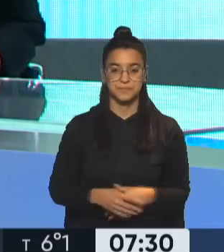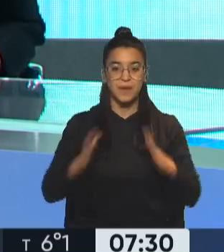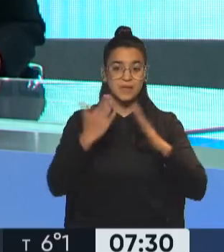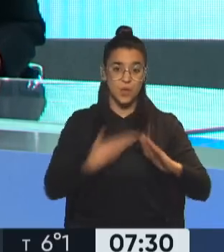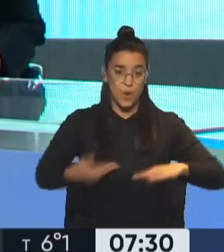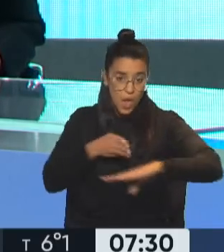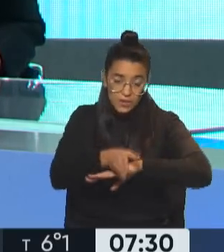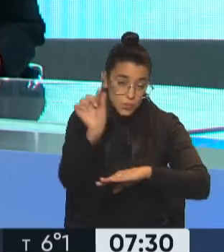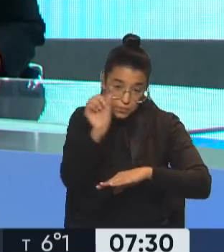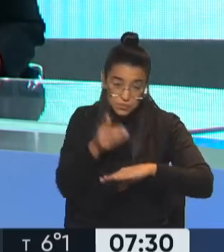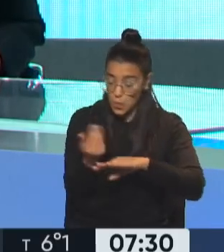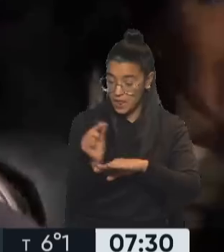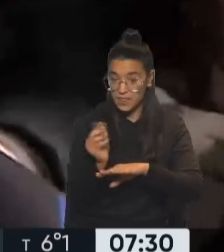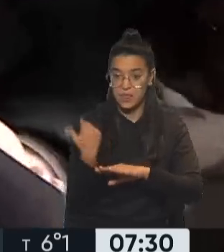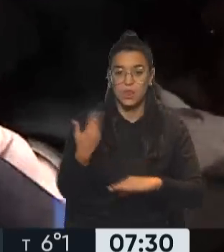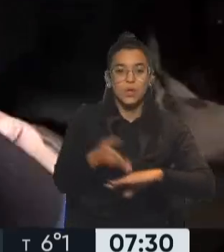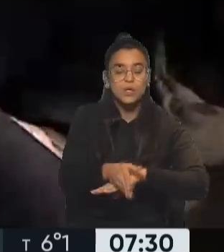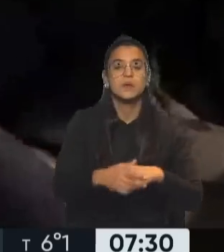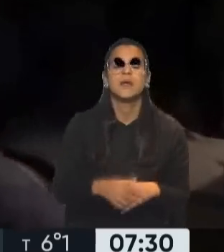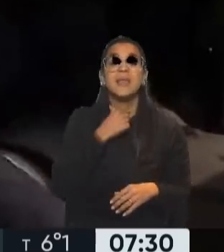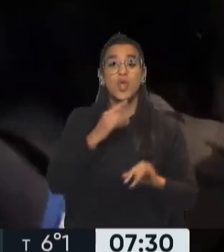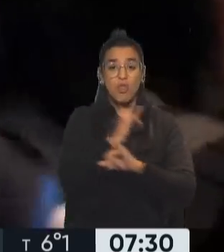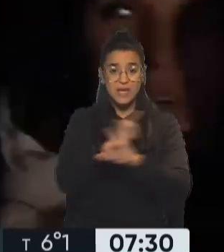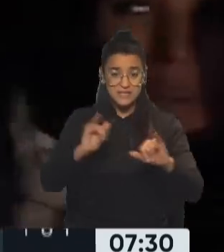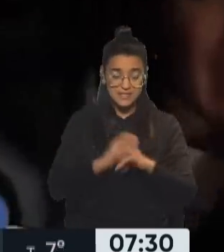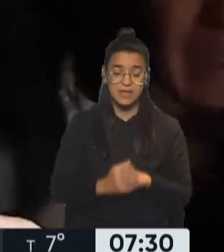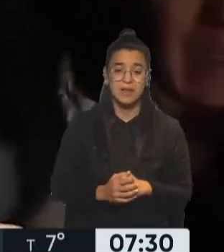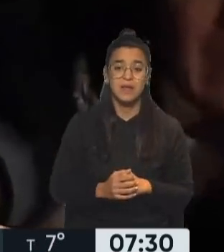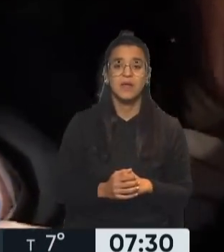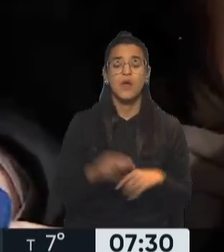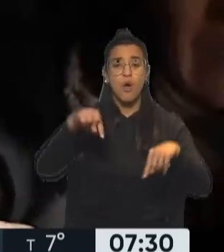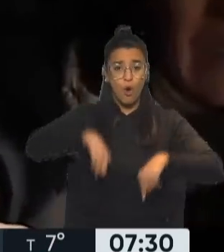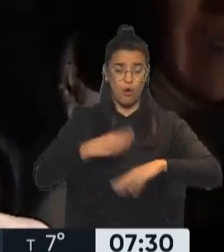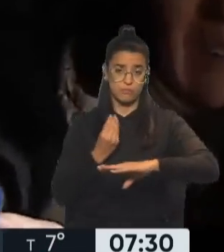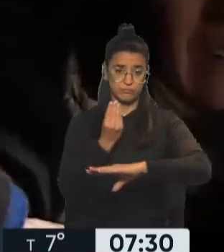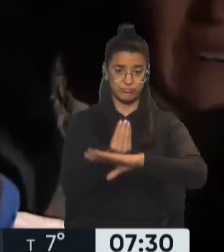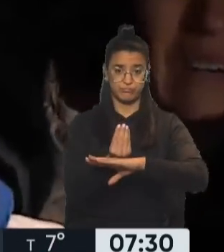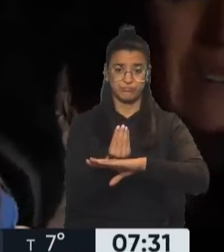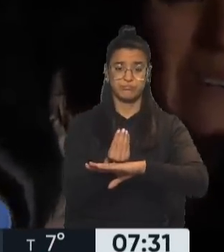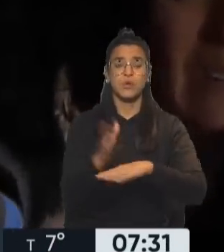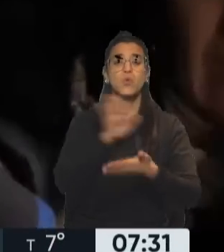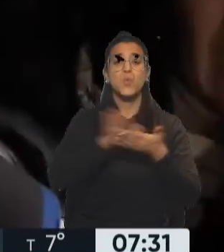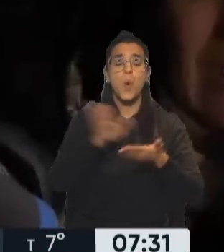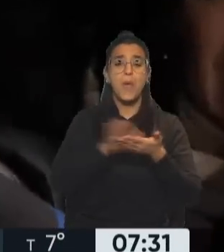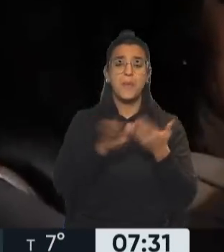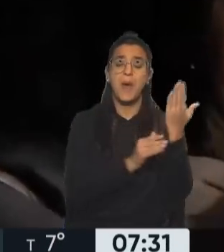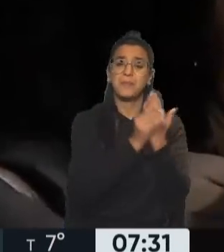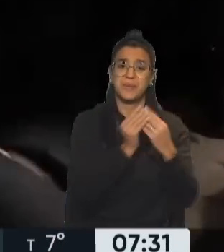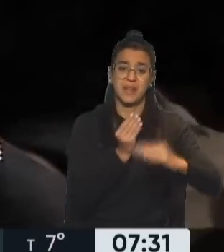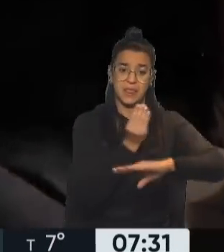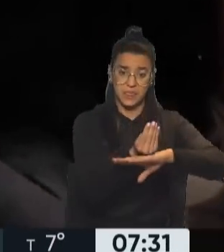hace instantes, segunditos nada más. Quiero decirle que hoy asume la nueva